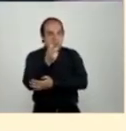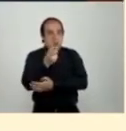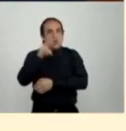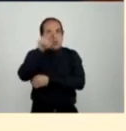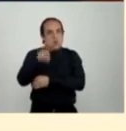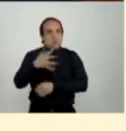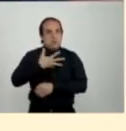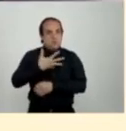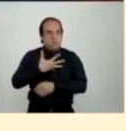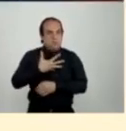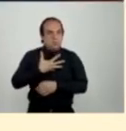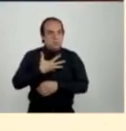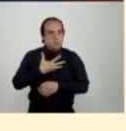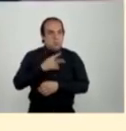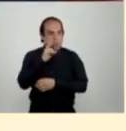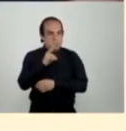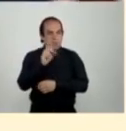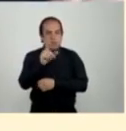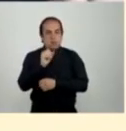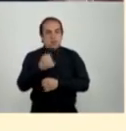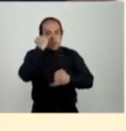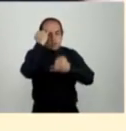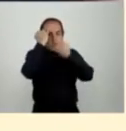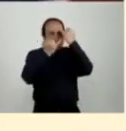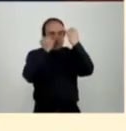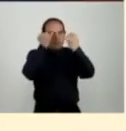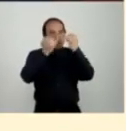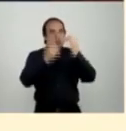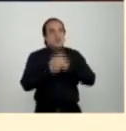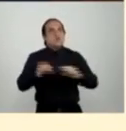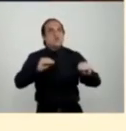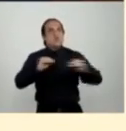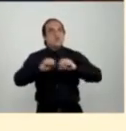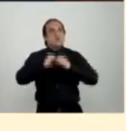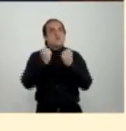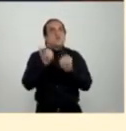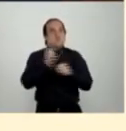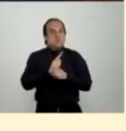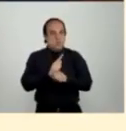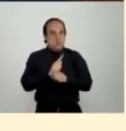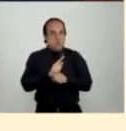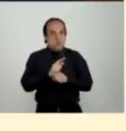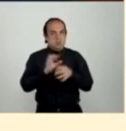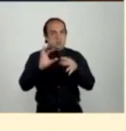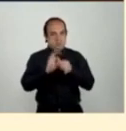que tiene que ver también con unas ideas y con un movimiento social.